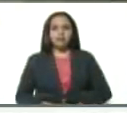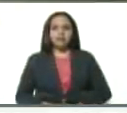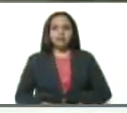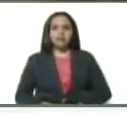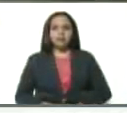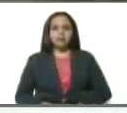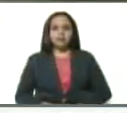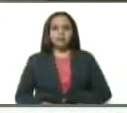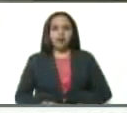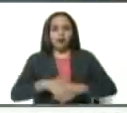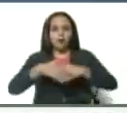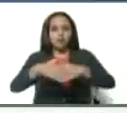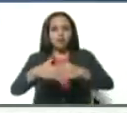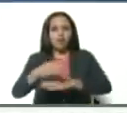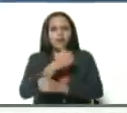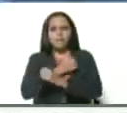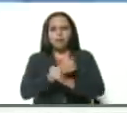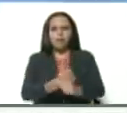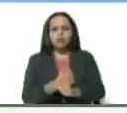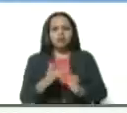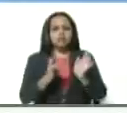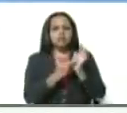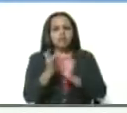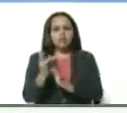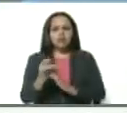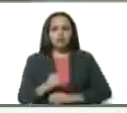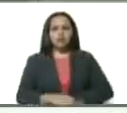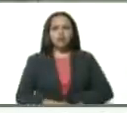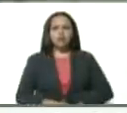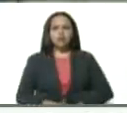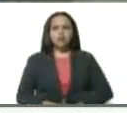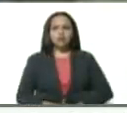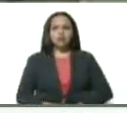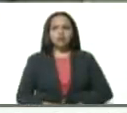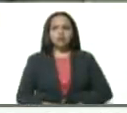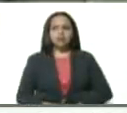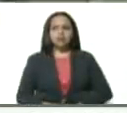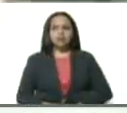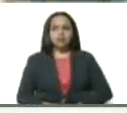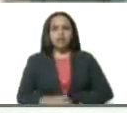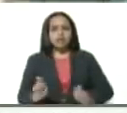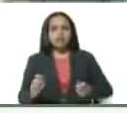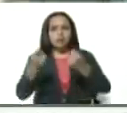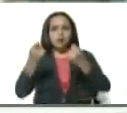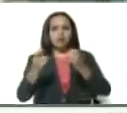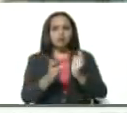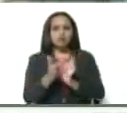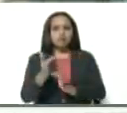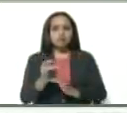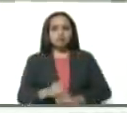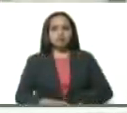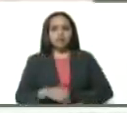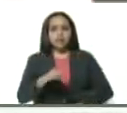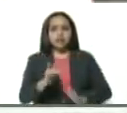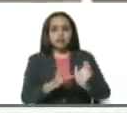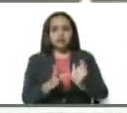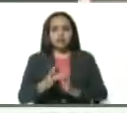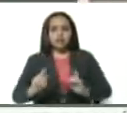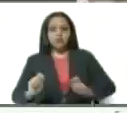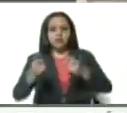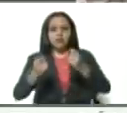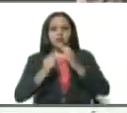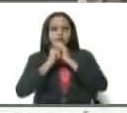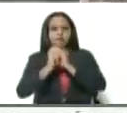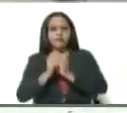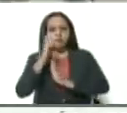Ejército de amor, ejército de Cristo, el sanador. A ese Cristo, el sanador, pedimos